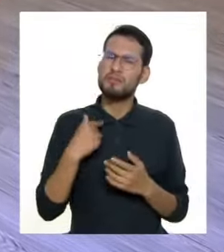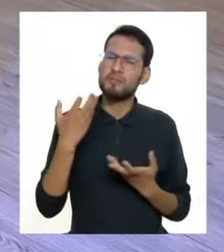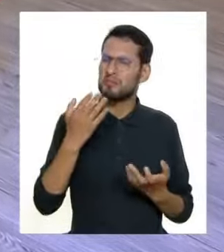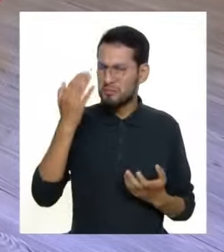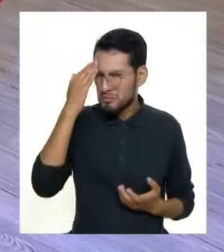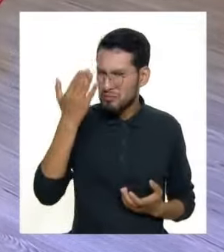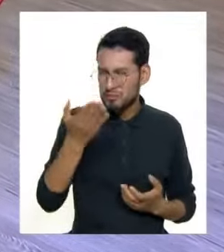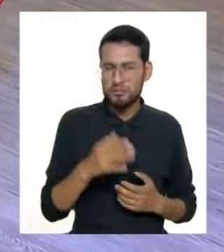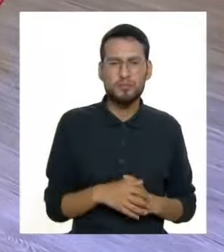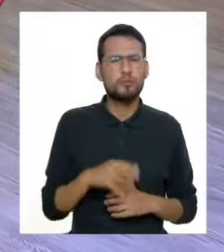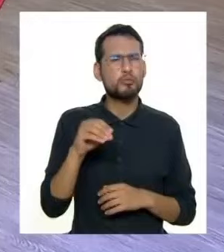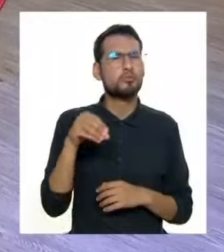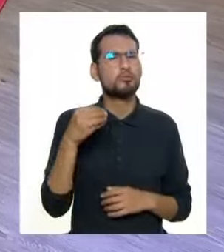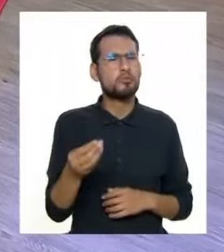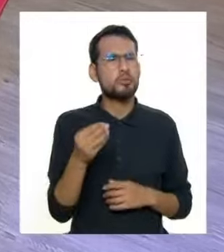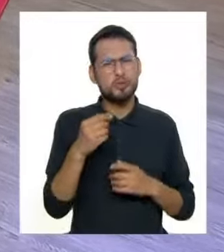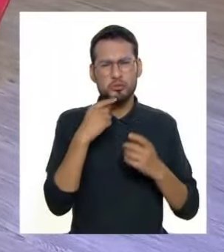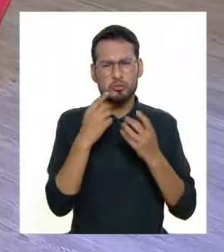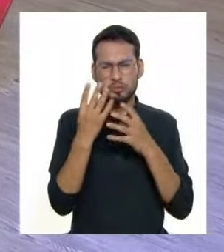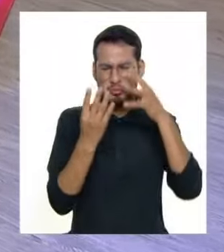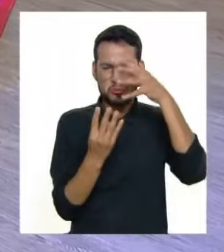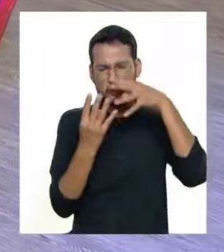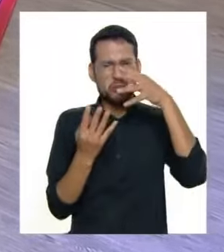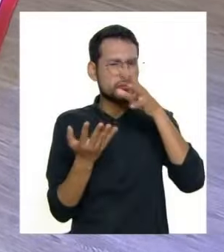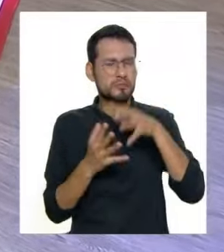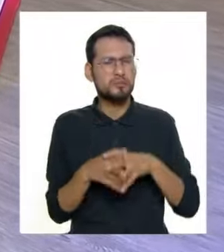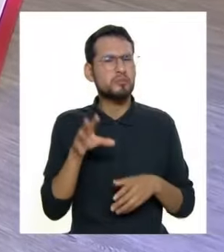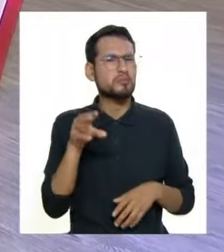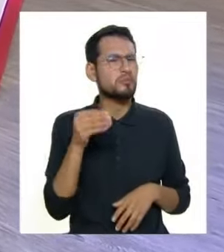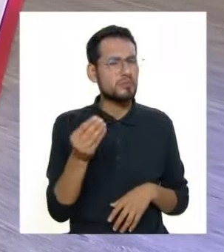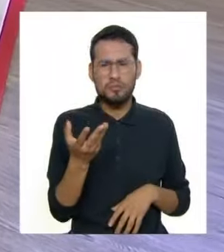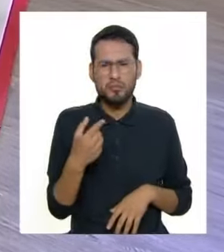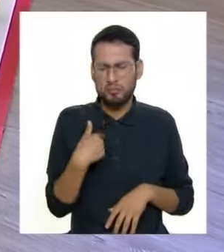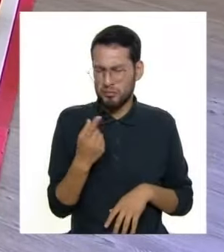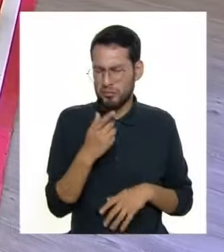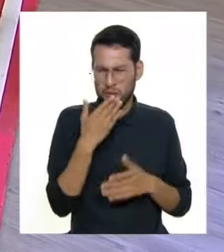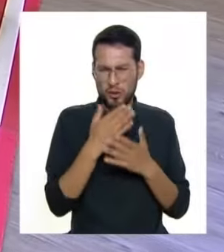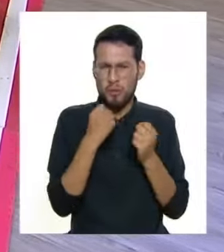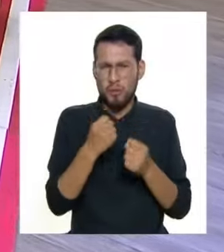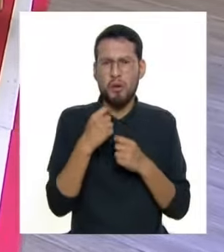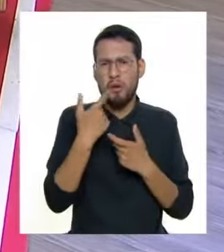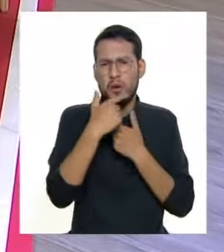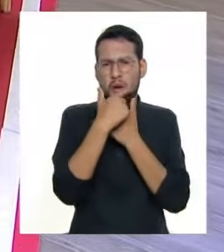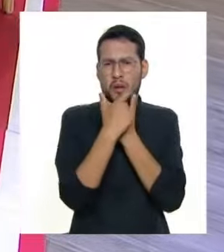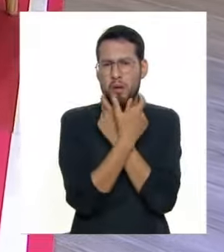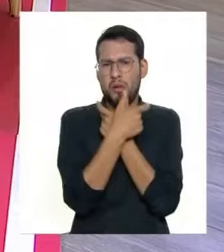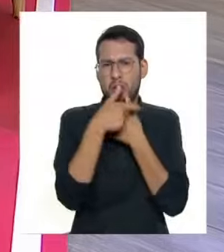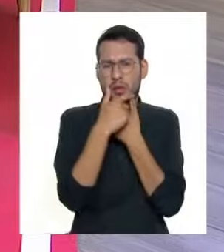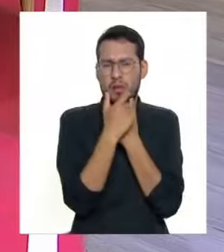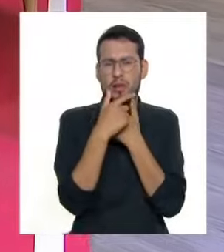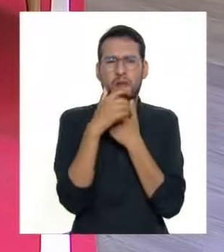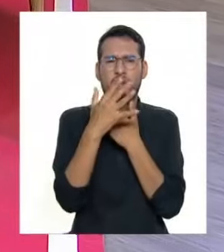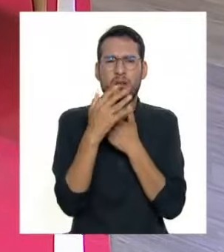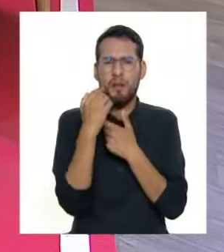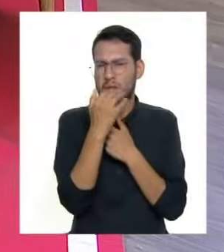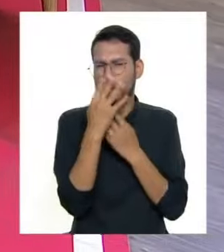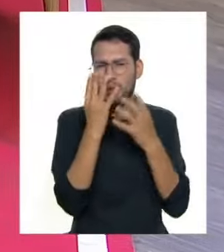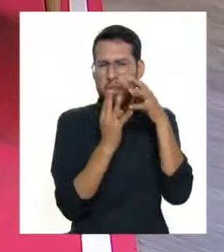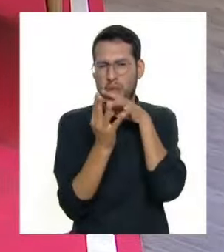saber el por qué sale disparejo. ¿Por qué? Porque no lo tengo firme, lo tengo disparejo casi